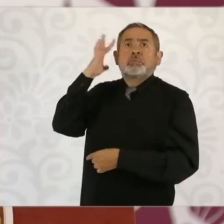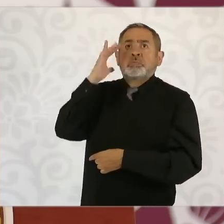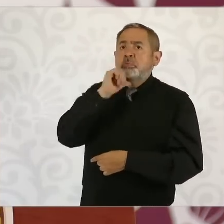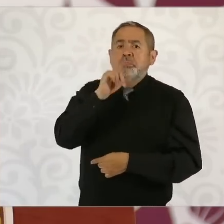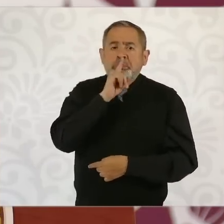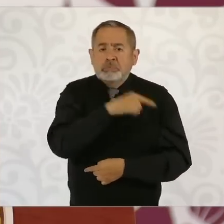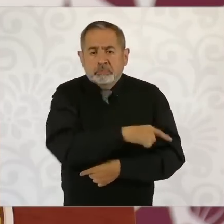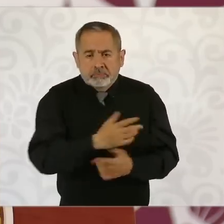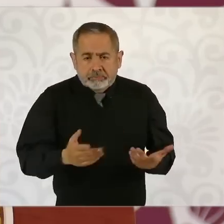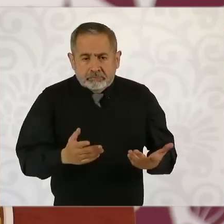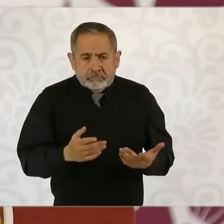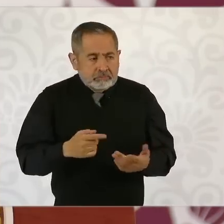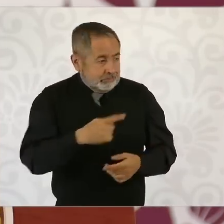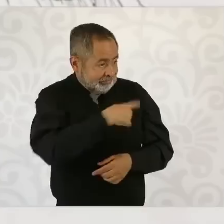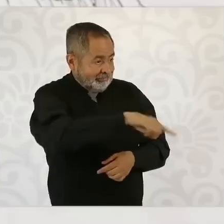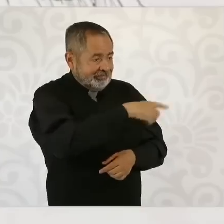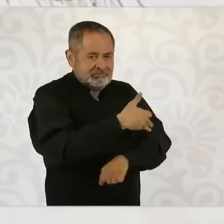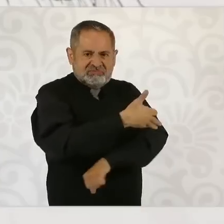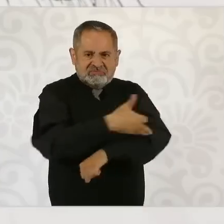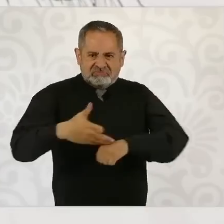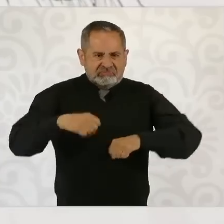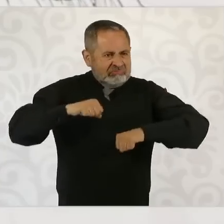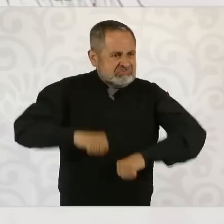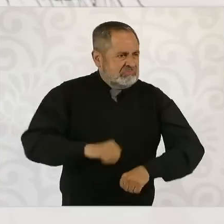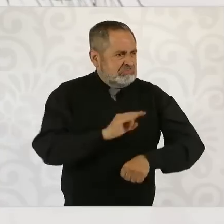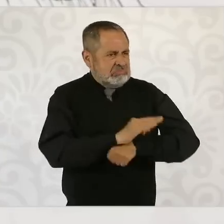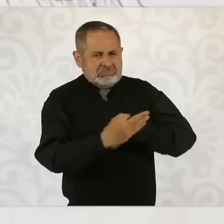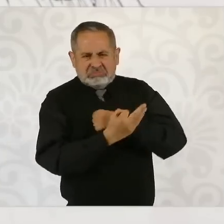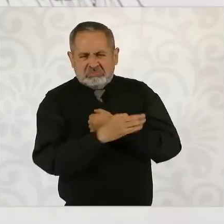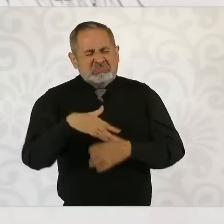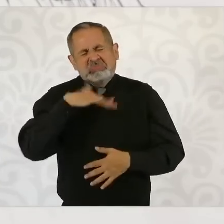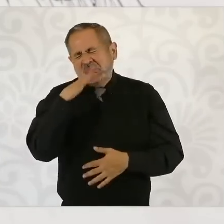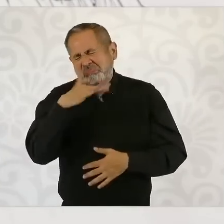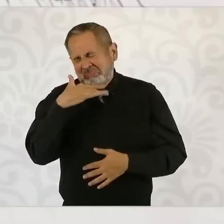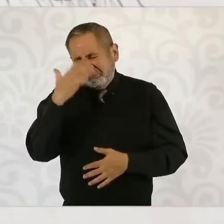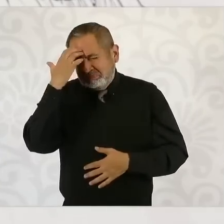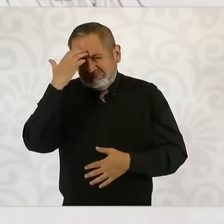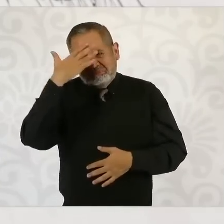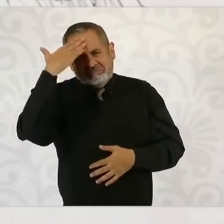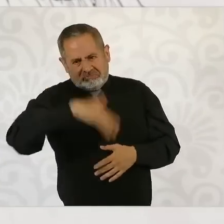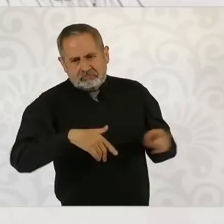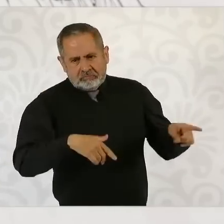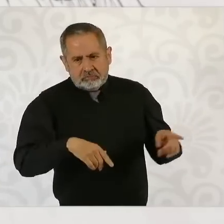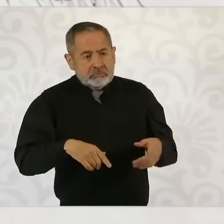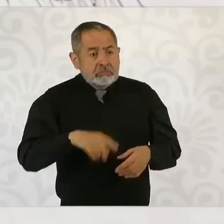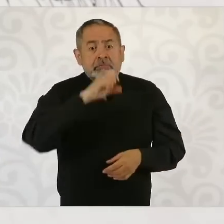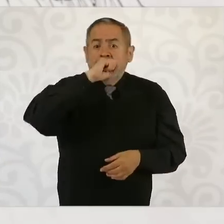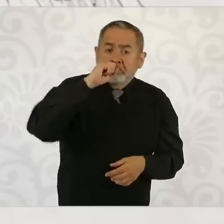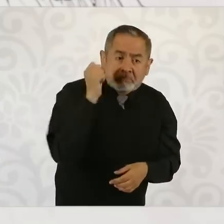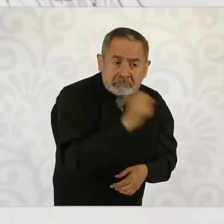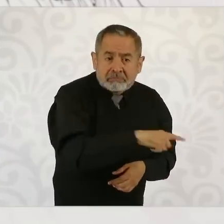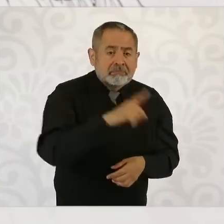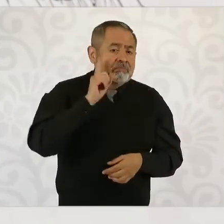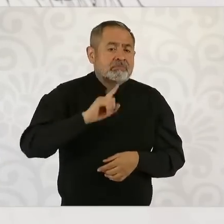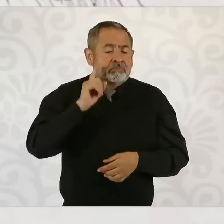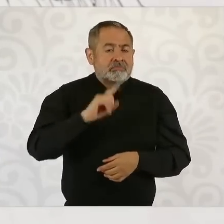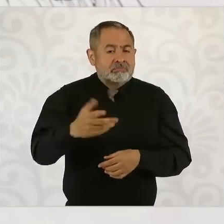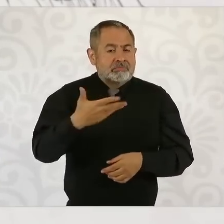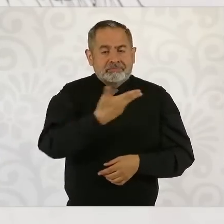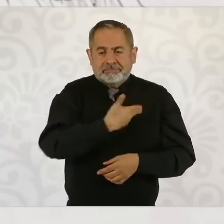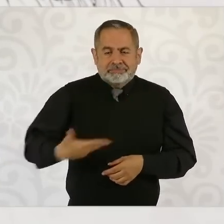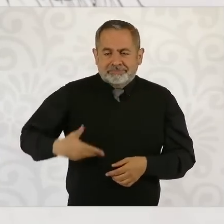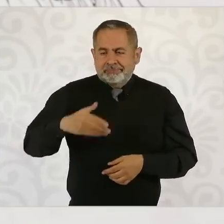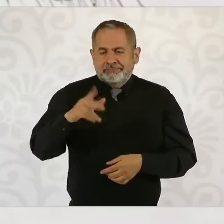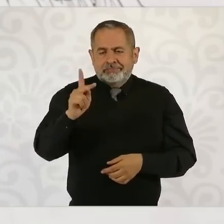No solamente el nepotismo, la corrupción conocida, denunciada por la propia presidenta de la